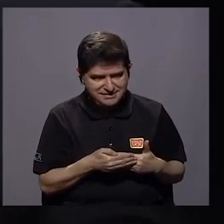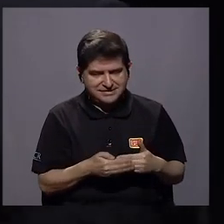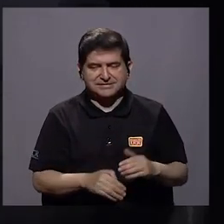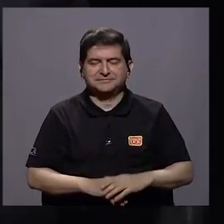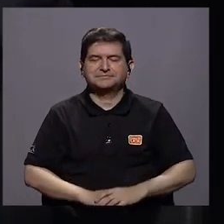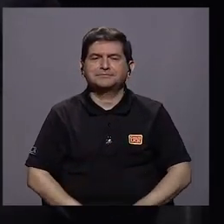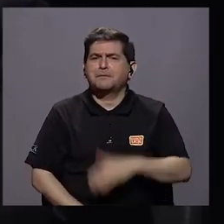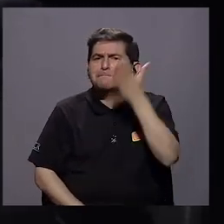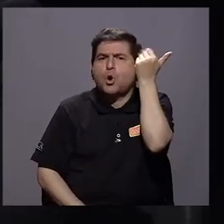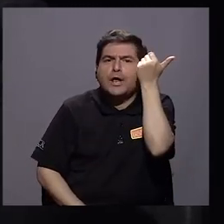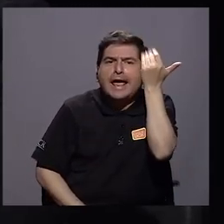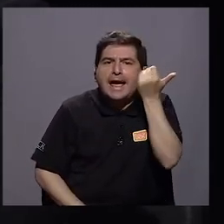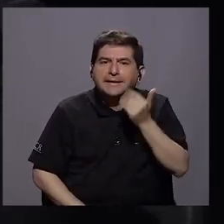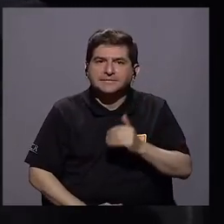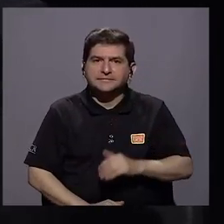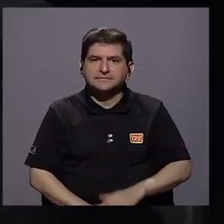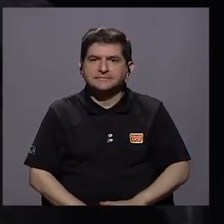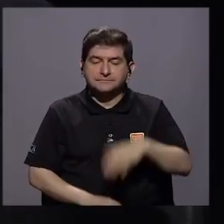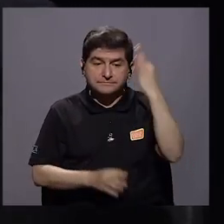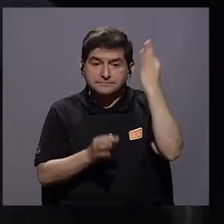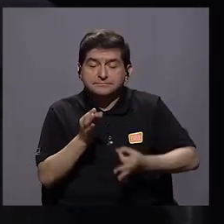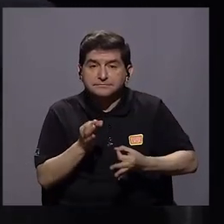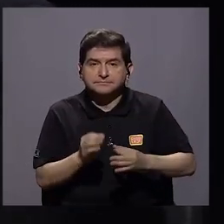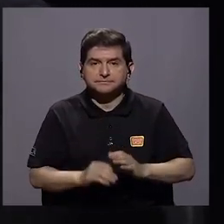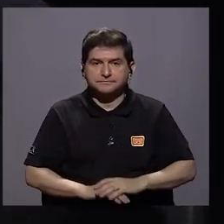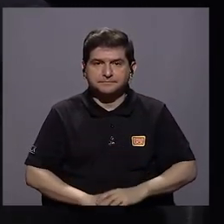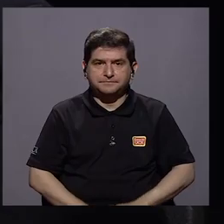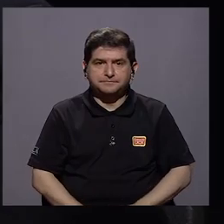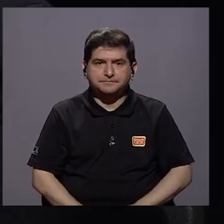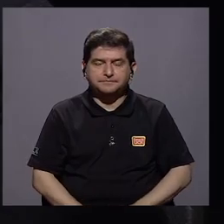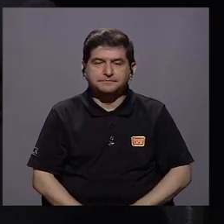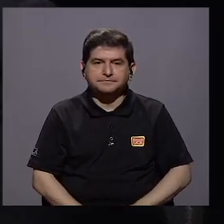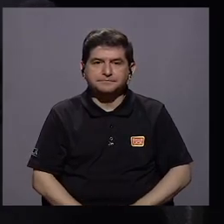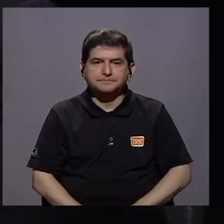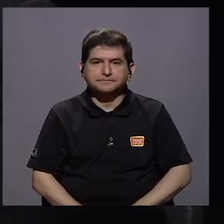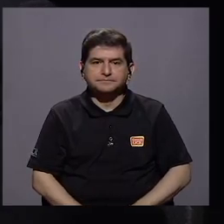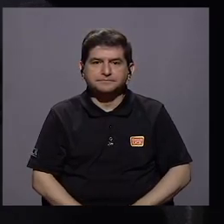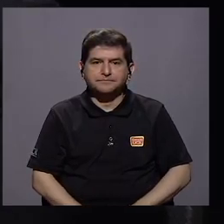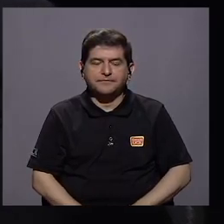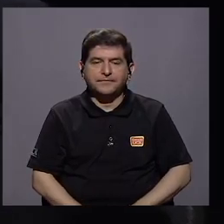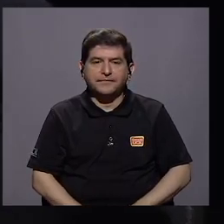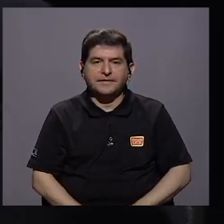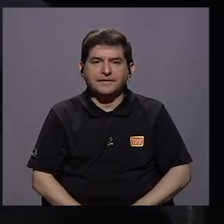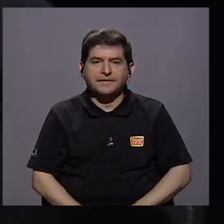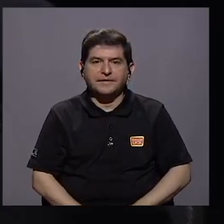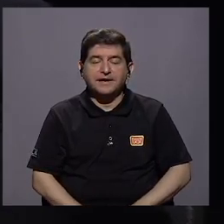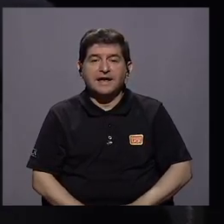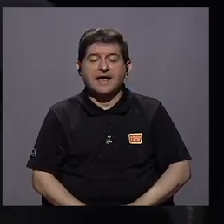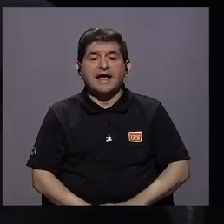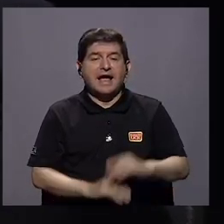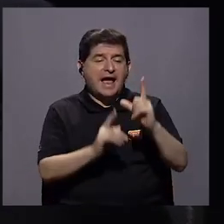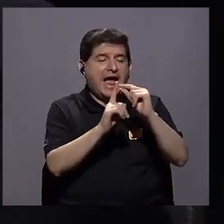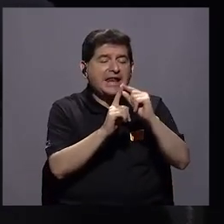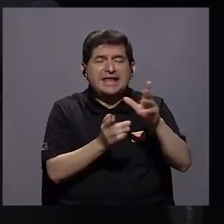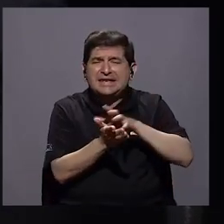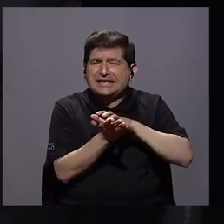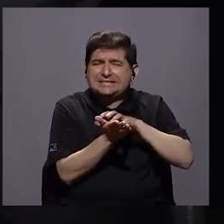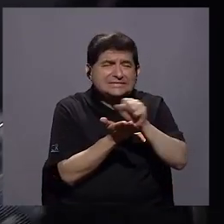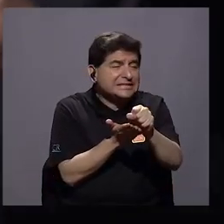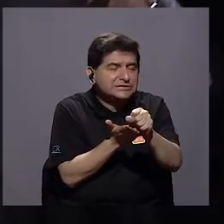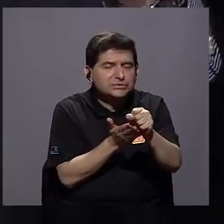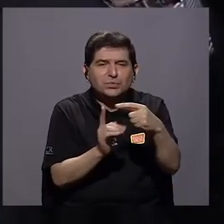en el grupo pasado. ¿Por qué razón? Simple y sencillamente por esto. Los alquileres están destruidos